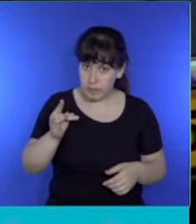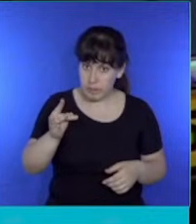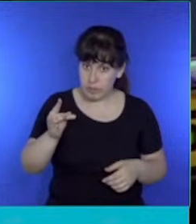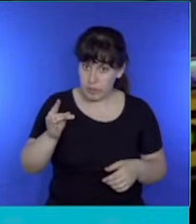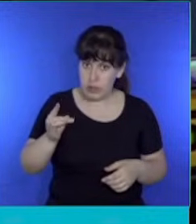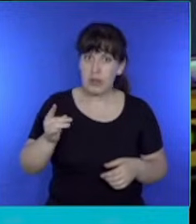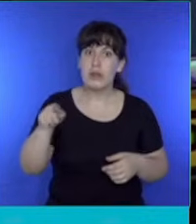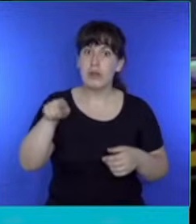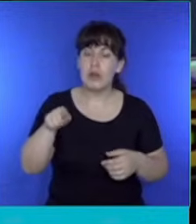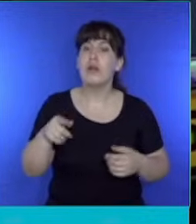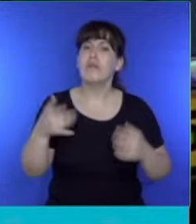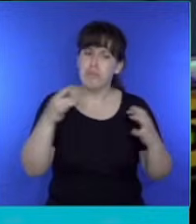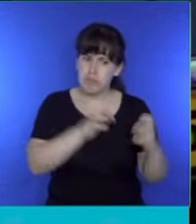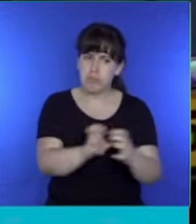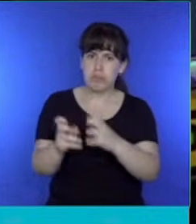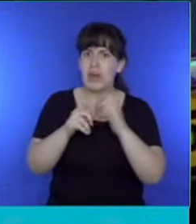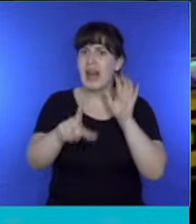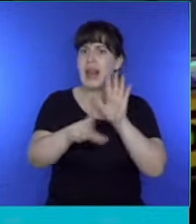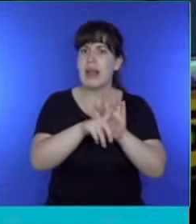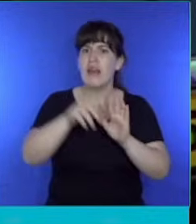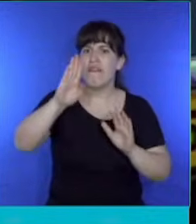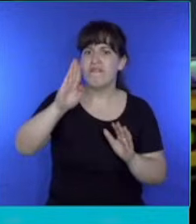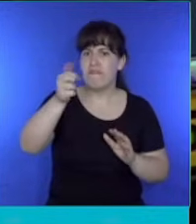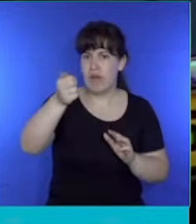cuando se pone en tratamiento la ley Vapro,